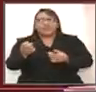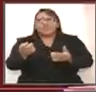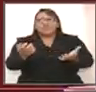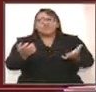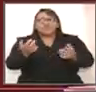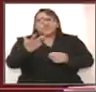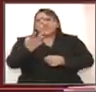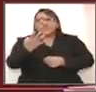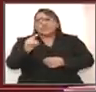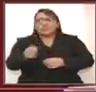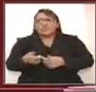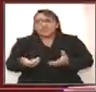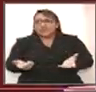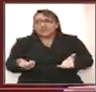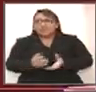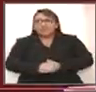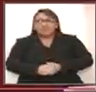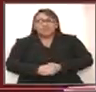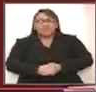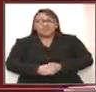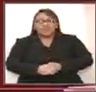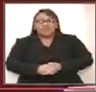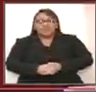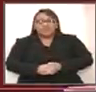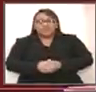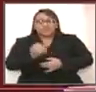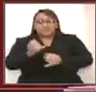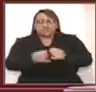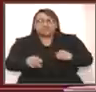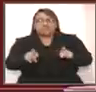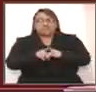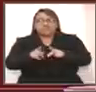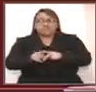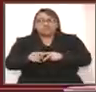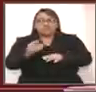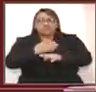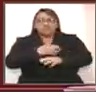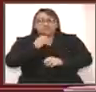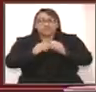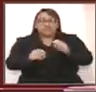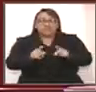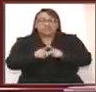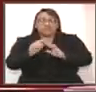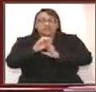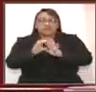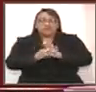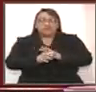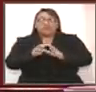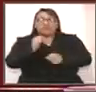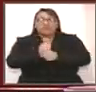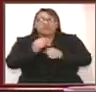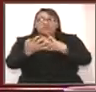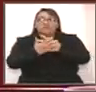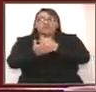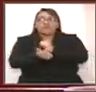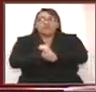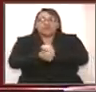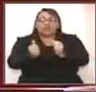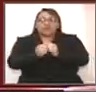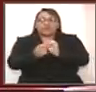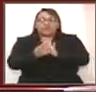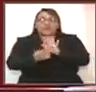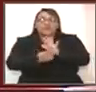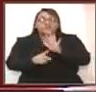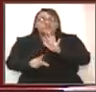las 34.000 unidades. Finalmente, ha sido modificado también el Código de Ejecución Penal mediante el